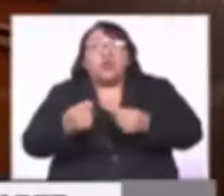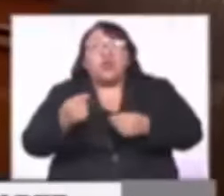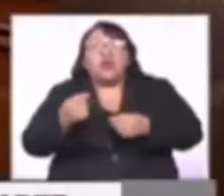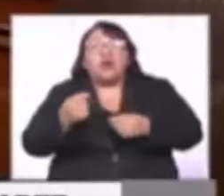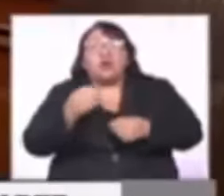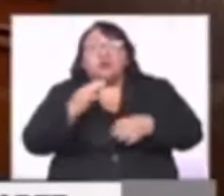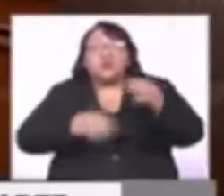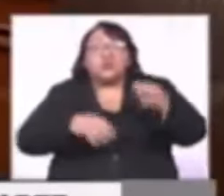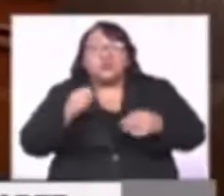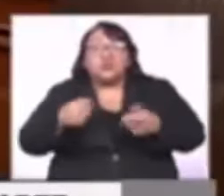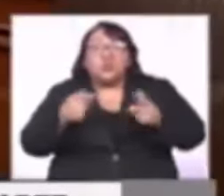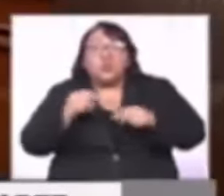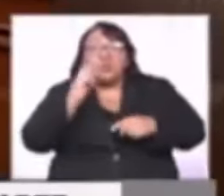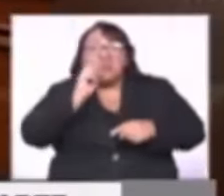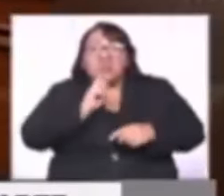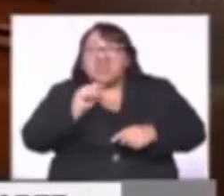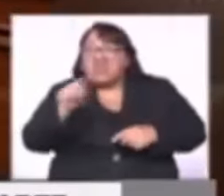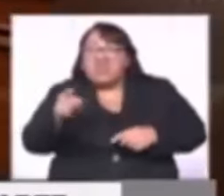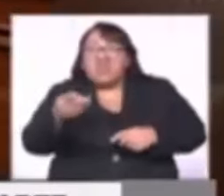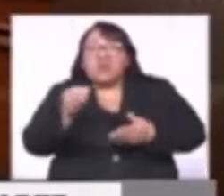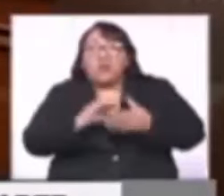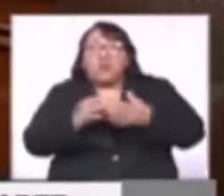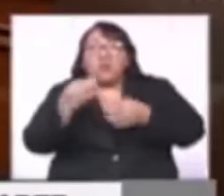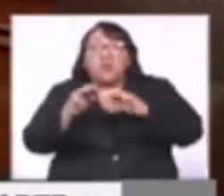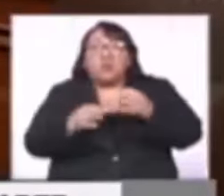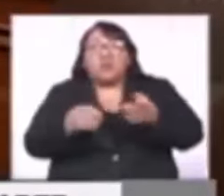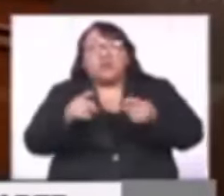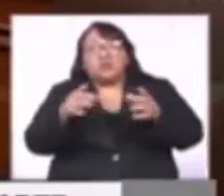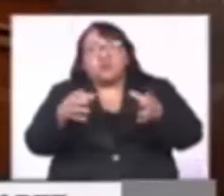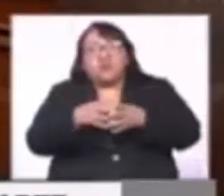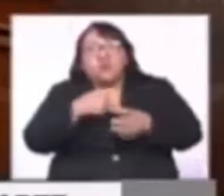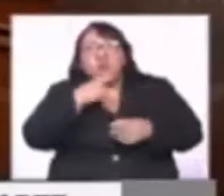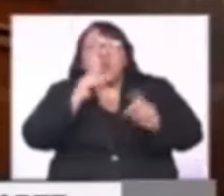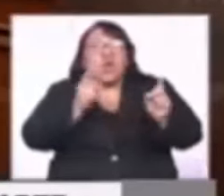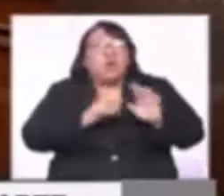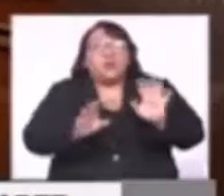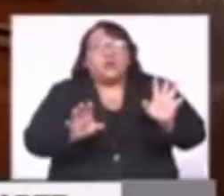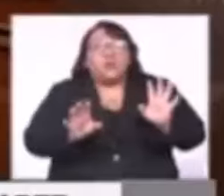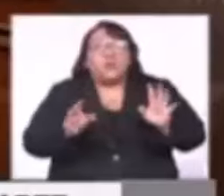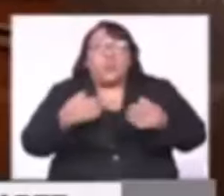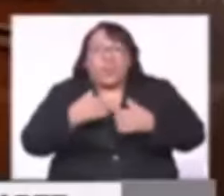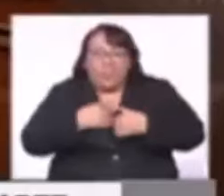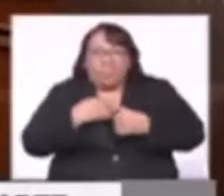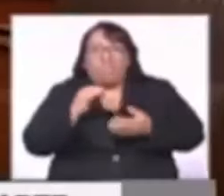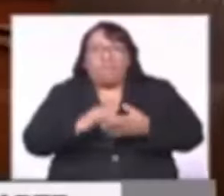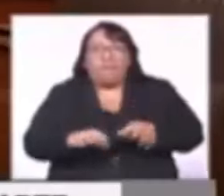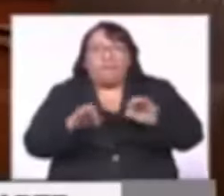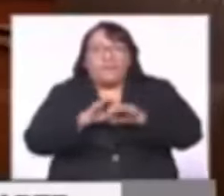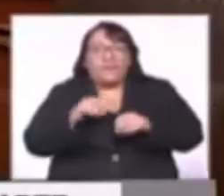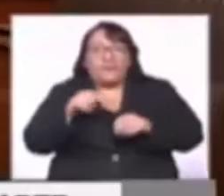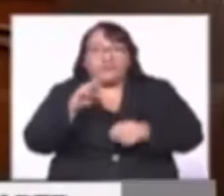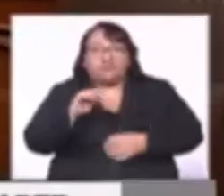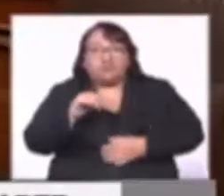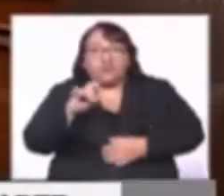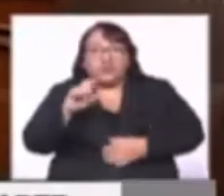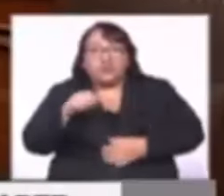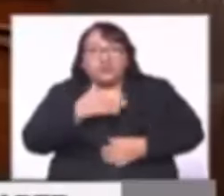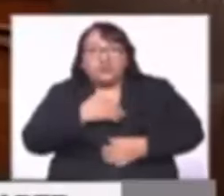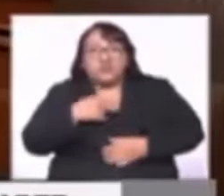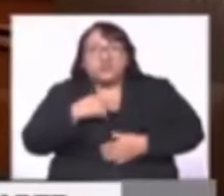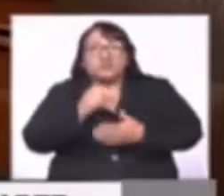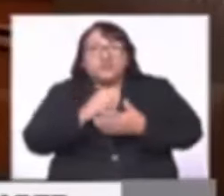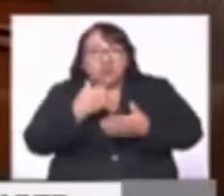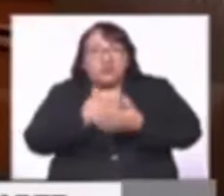cuando hablaba de los pedidos de rendición de cuenta, que esto era por su condición de ser mujer. Y finalmente, cabe señalar que en la presente moción, señor presidente, se han